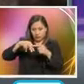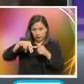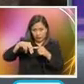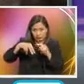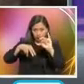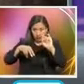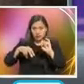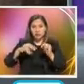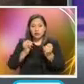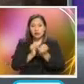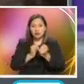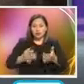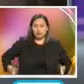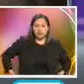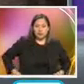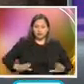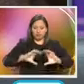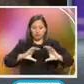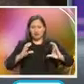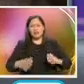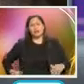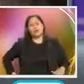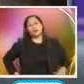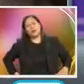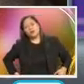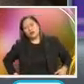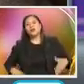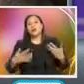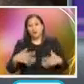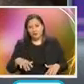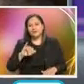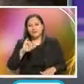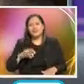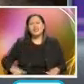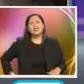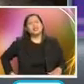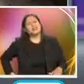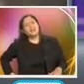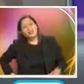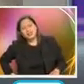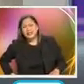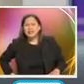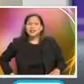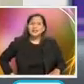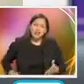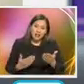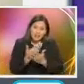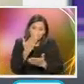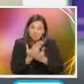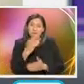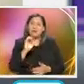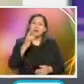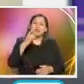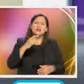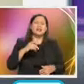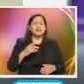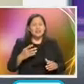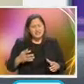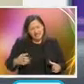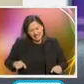y región lumbar. Entonces, la Sí, dificultad las de subir. vértebras. Sí, ese dolor que empieza a darles en las mañanas, la dificultad